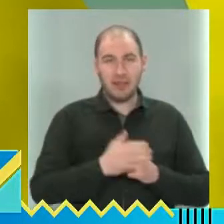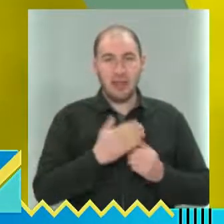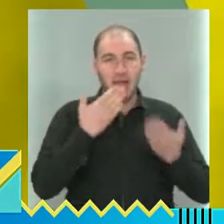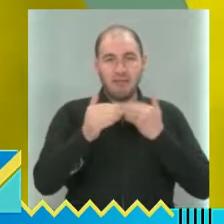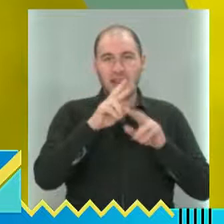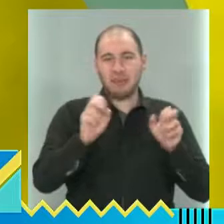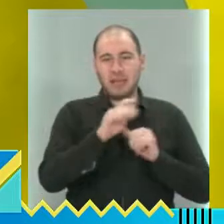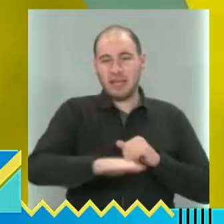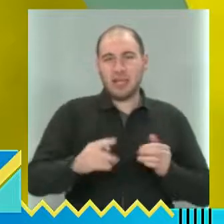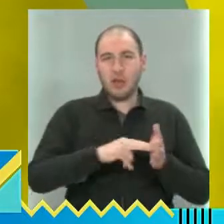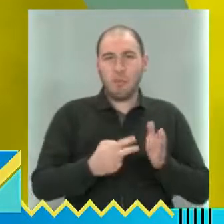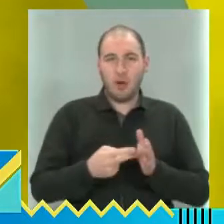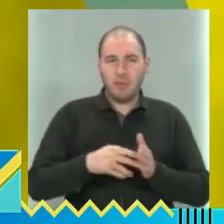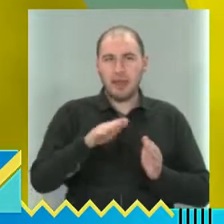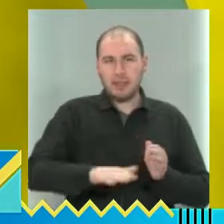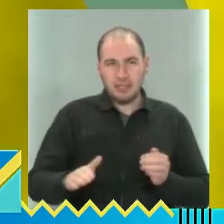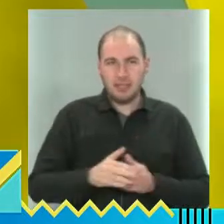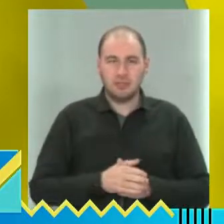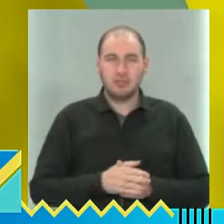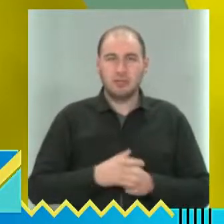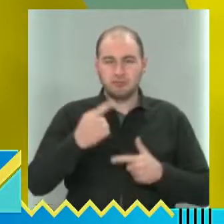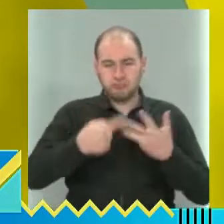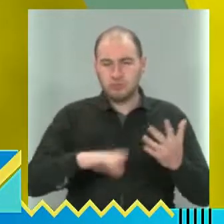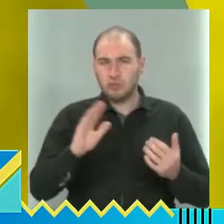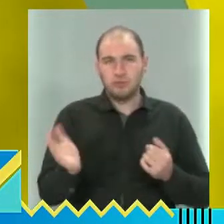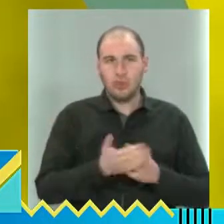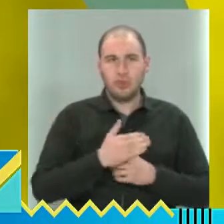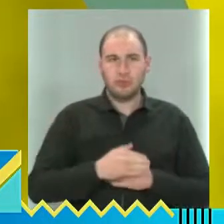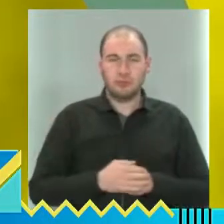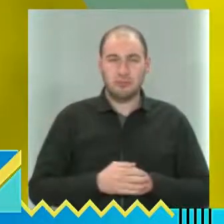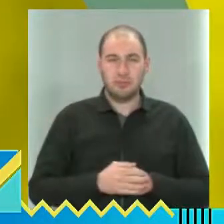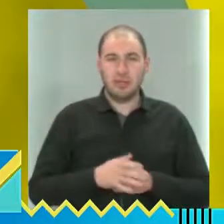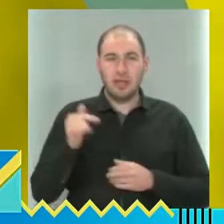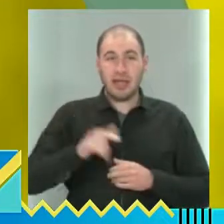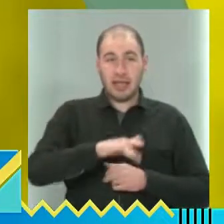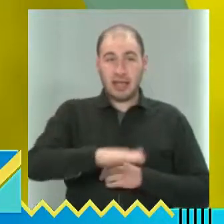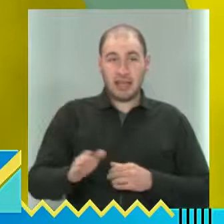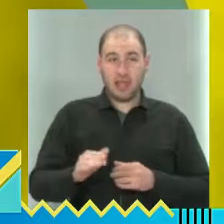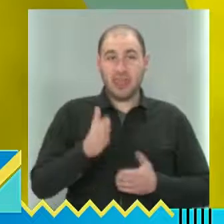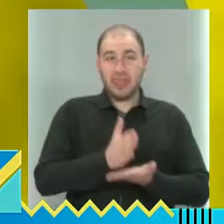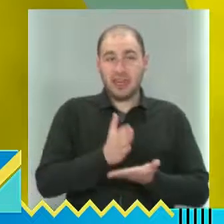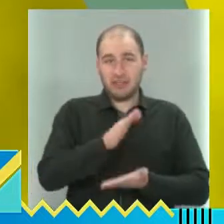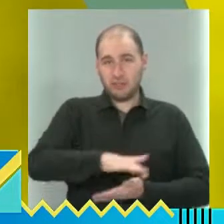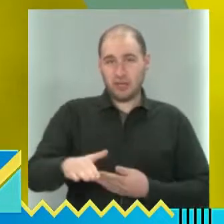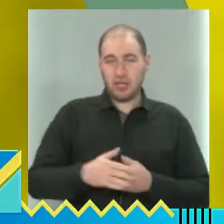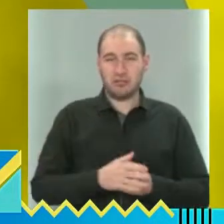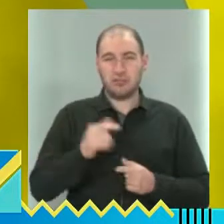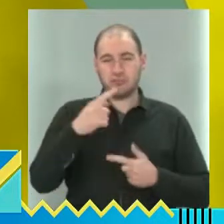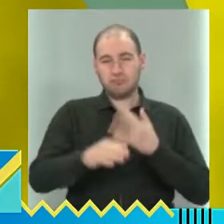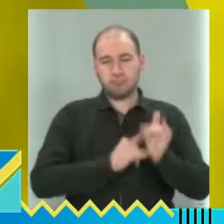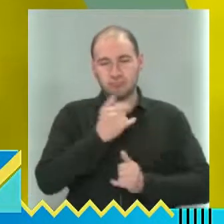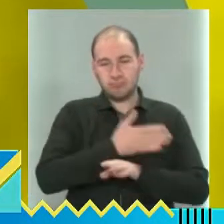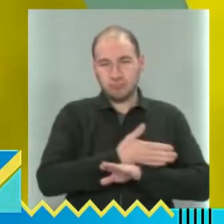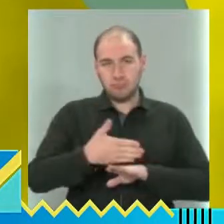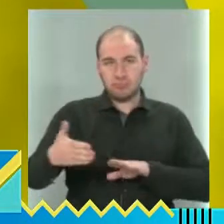de la infancia, de los problemas de la infancia, de todas las situaciones que de alguna forma están en los niños, de los derechos de los niños. Hicimos un recorrido